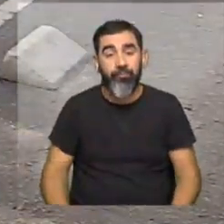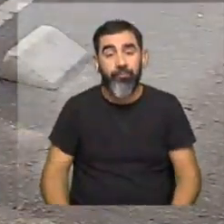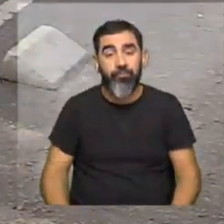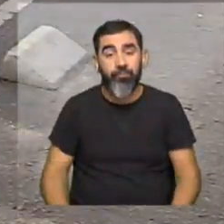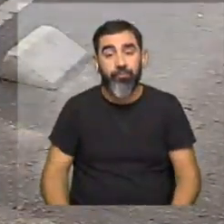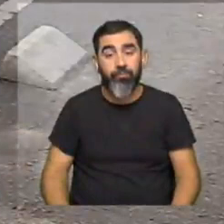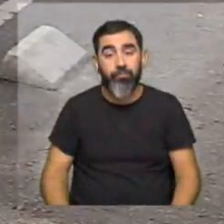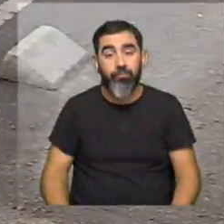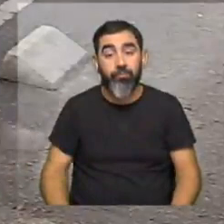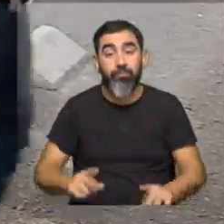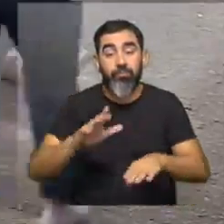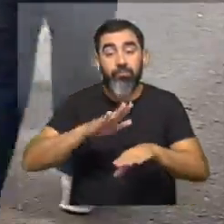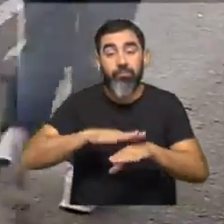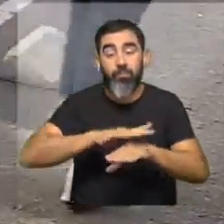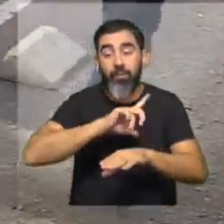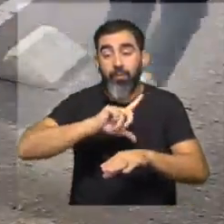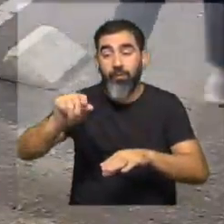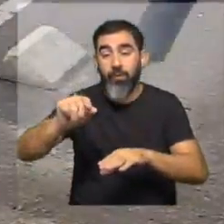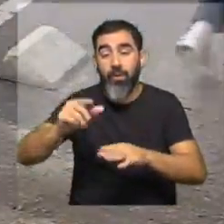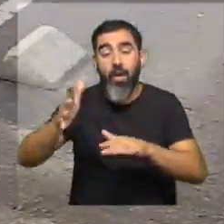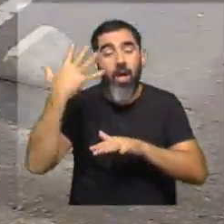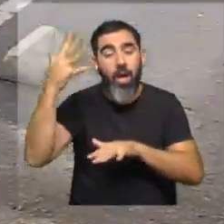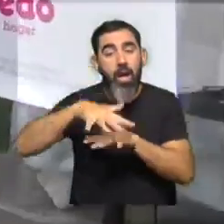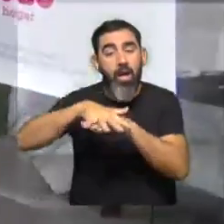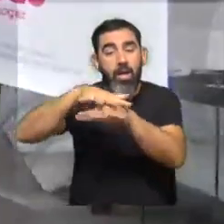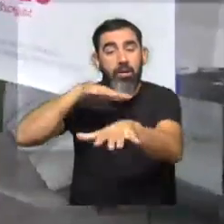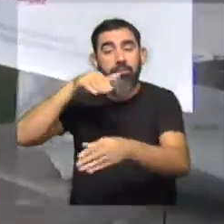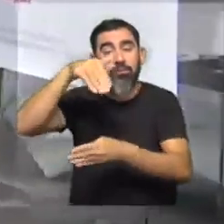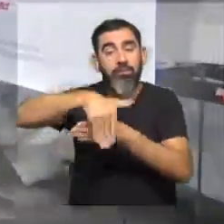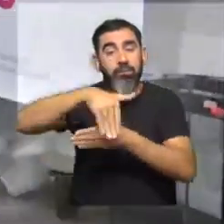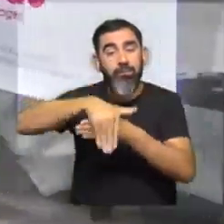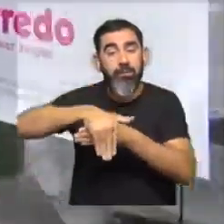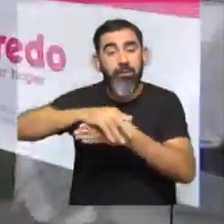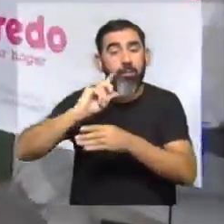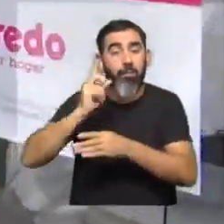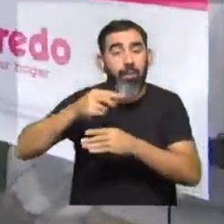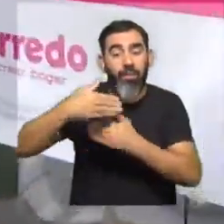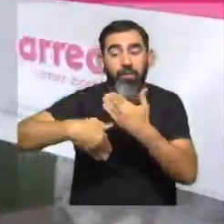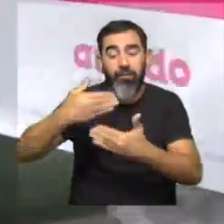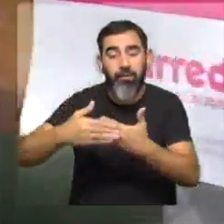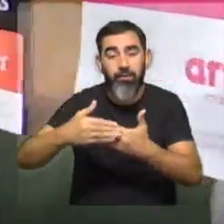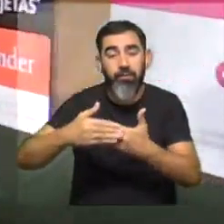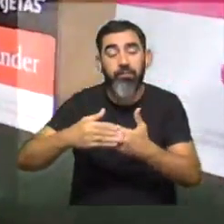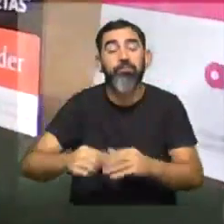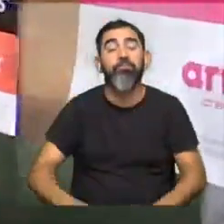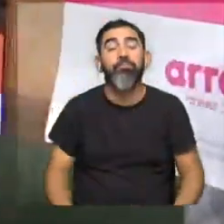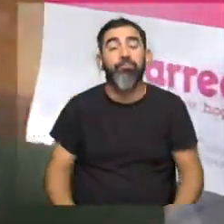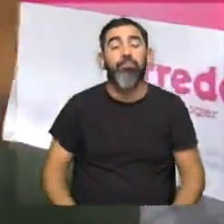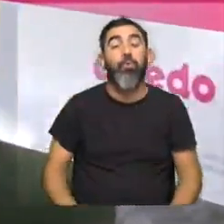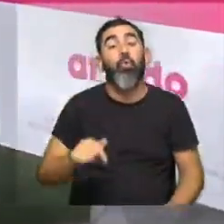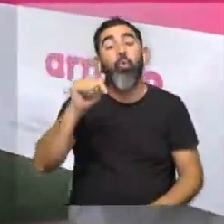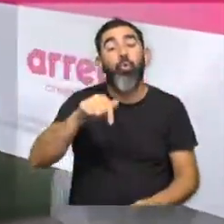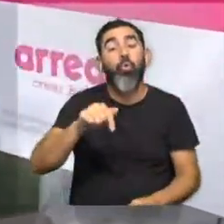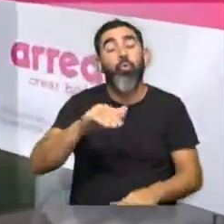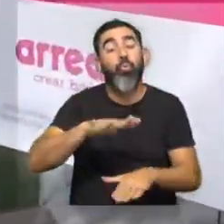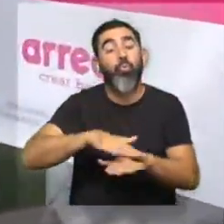ahora cuando se retiraban. Ellos van a realizar una asamblea a hora de tarde para definir los próximos pasos. Agregar en el cierre, Rosina, nada más que hoy se da una